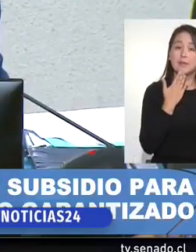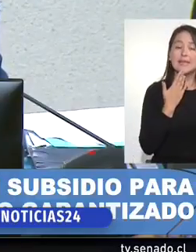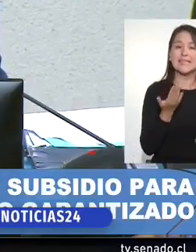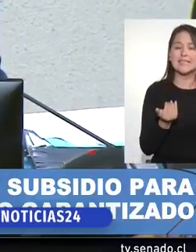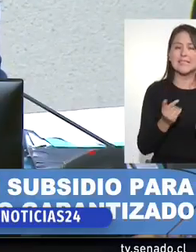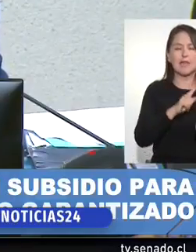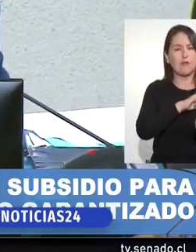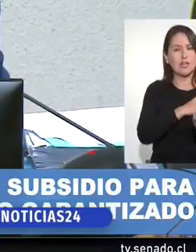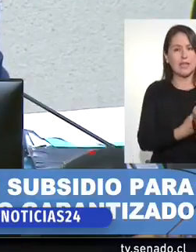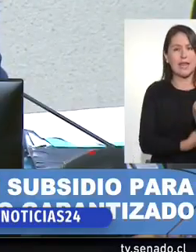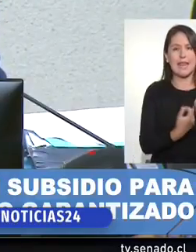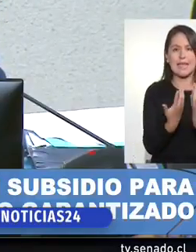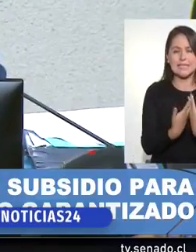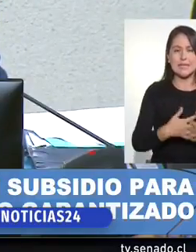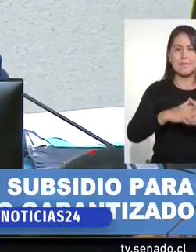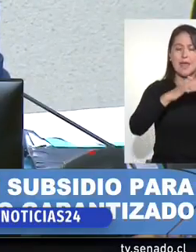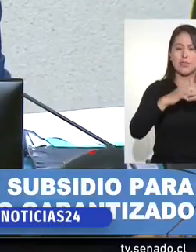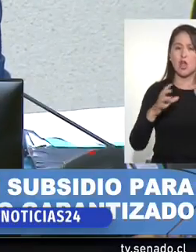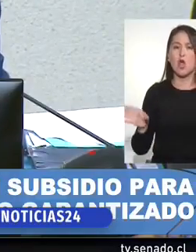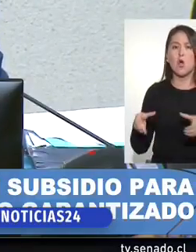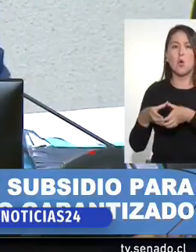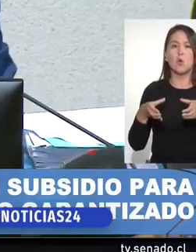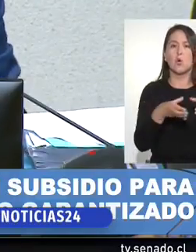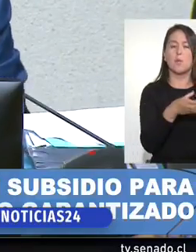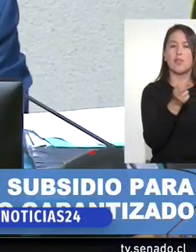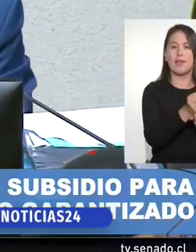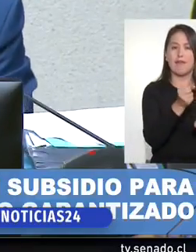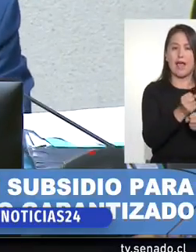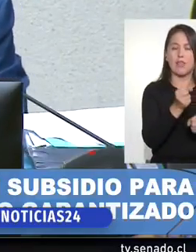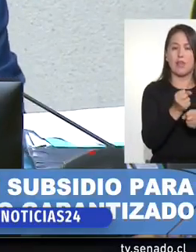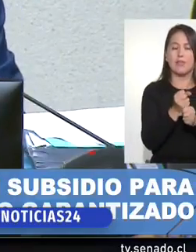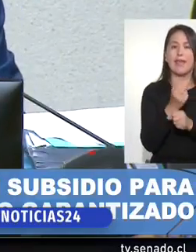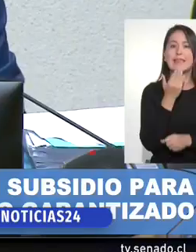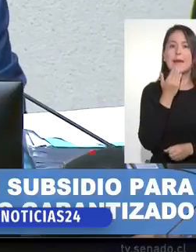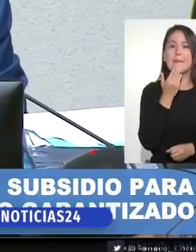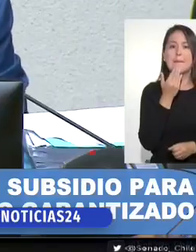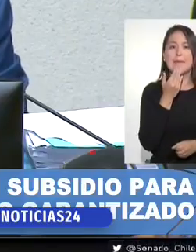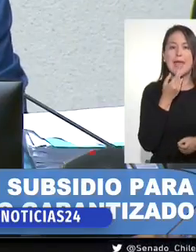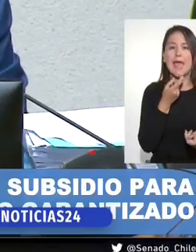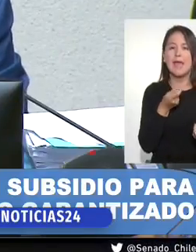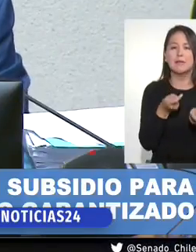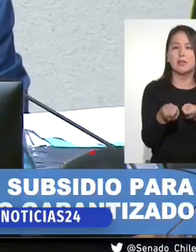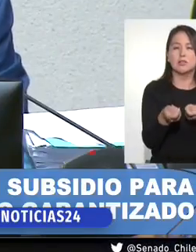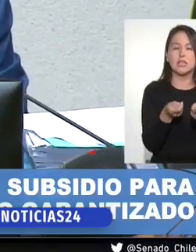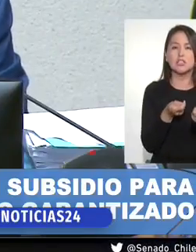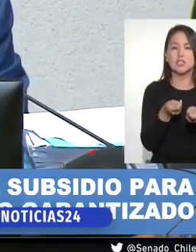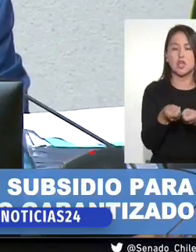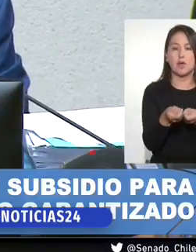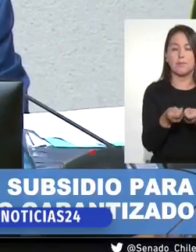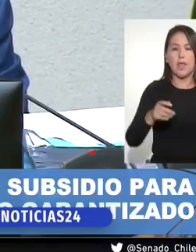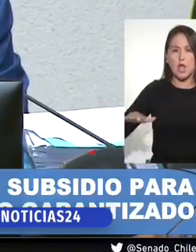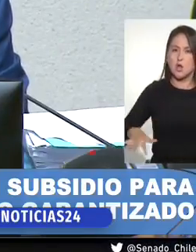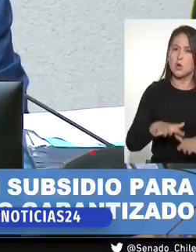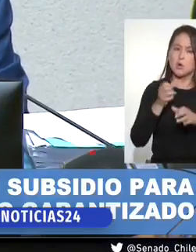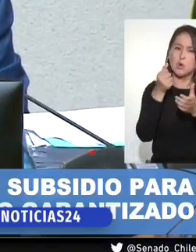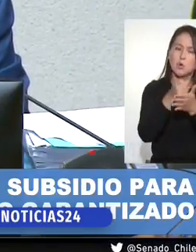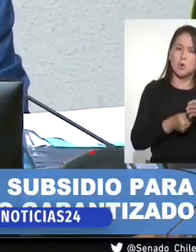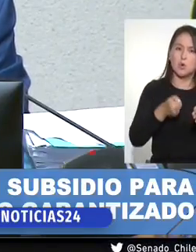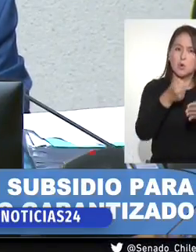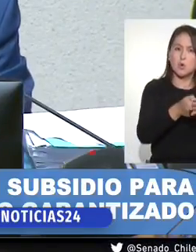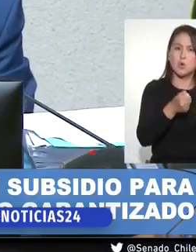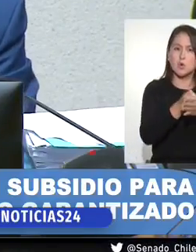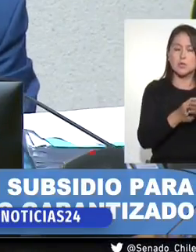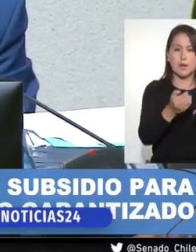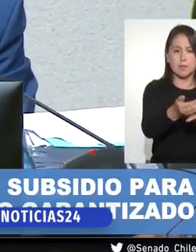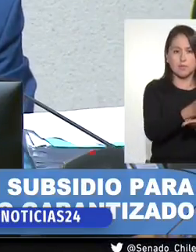se paga, insisto, ojalá en abril. Por eso la premura, por eso la importancia de poder despacharlo el día de hoy. Ministro, estamos en vivo para el Canal 24 Horas. Es necesario preguntarle,